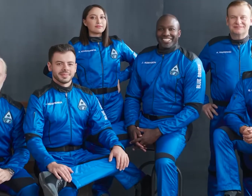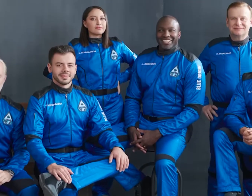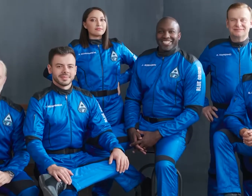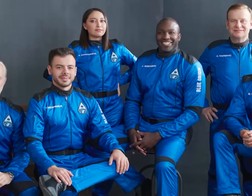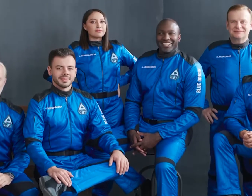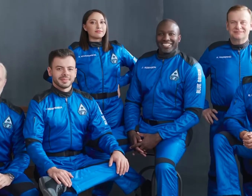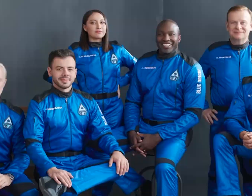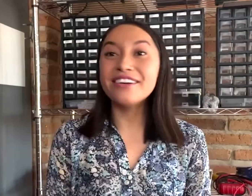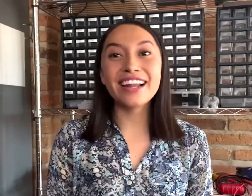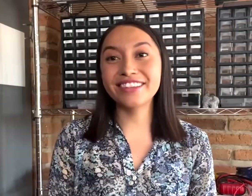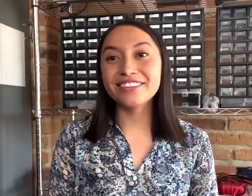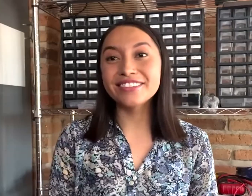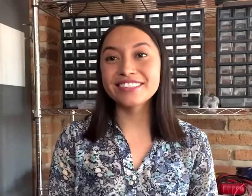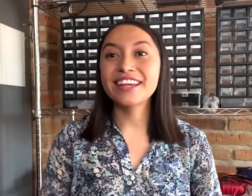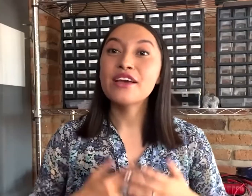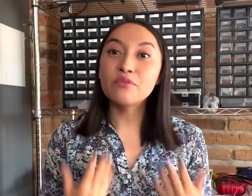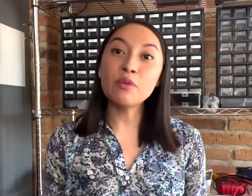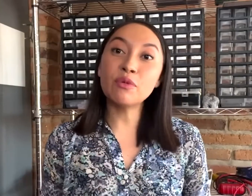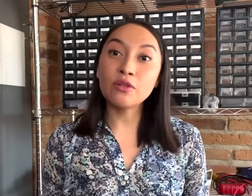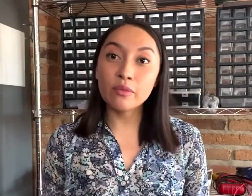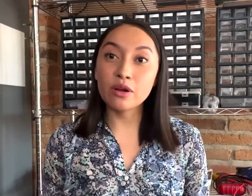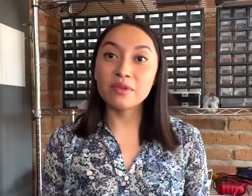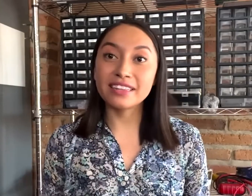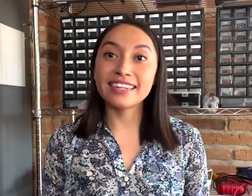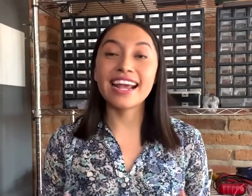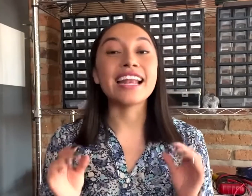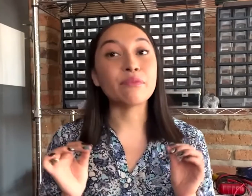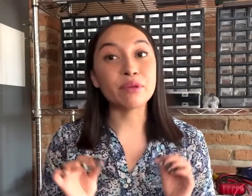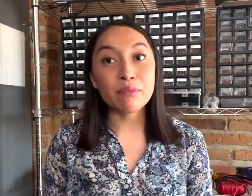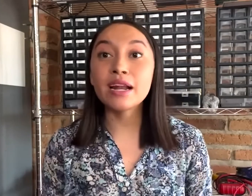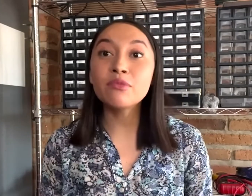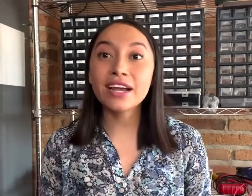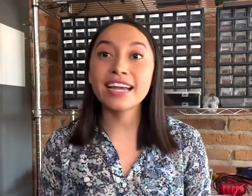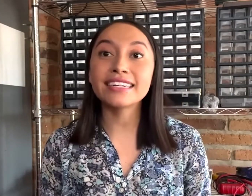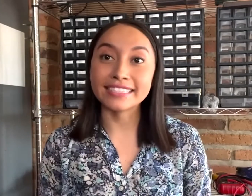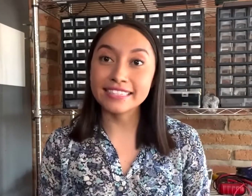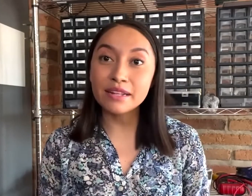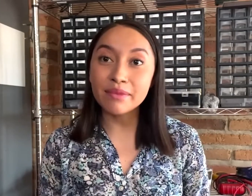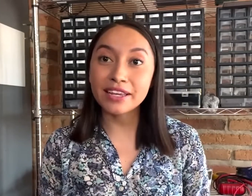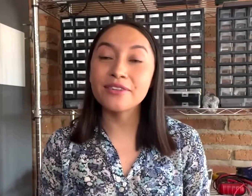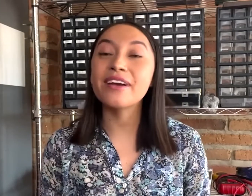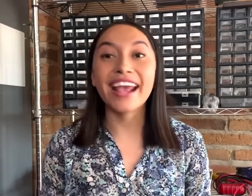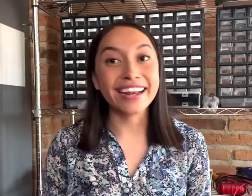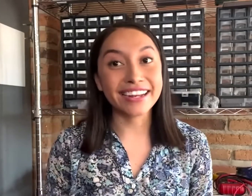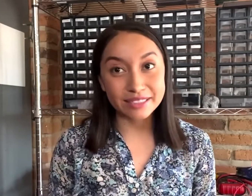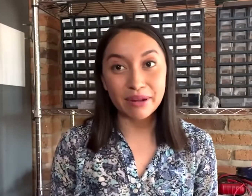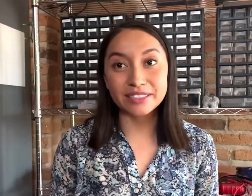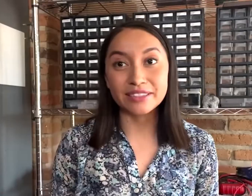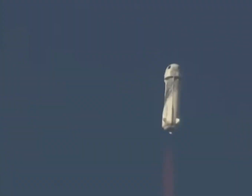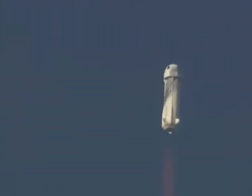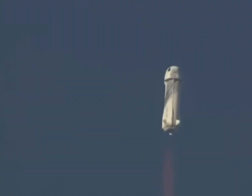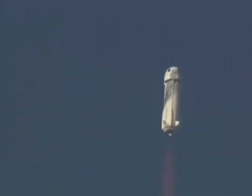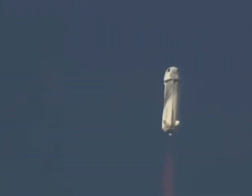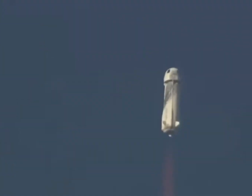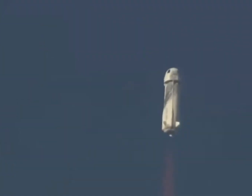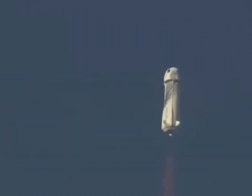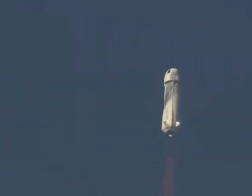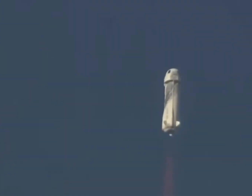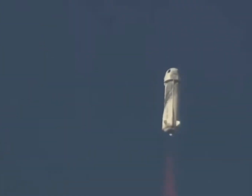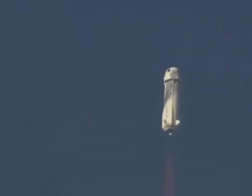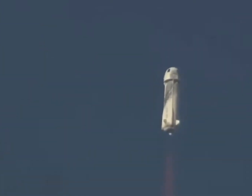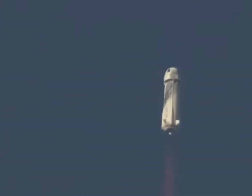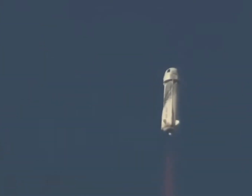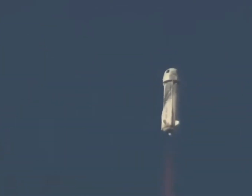la ingeniera eléctrica le envió un mensaje describiendo su vivencia, dedicando su vuelo a México y destacando que fue una